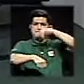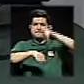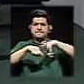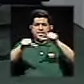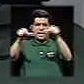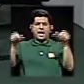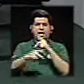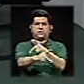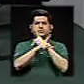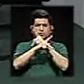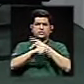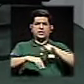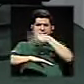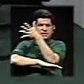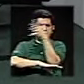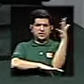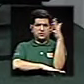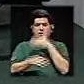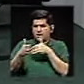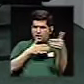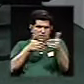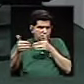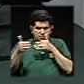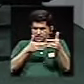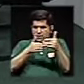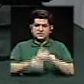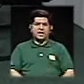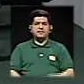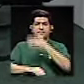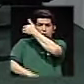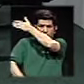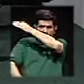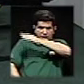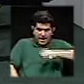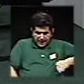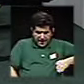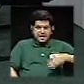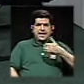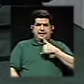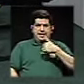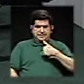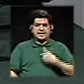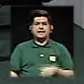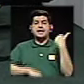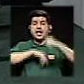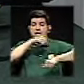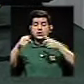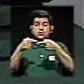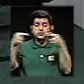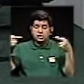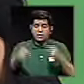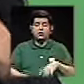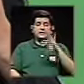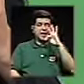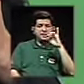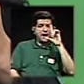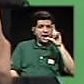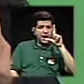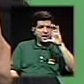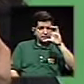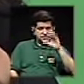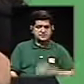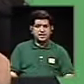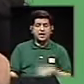silvestres protegidas entonces a pesar de que la de que el eje e que fue la lucha contra el tratado de libre comercio un